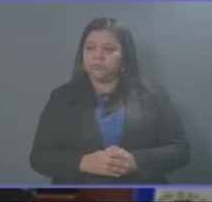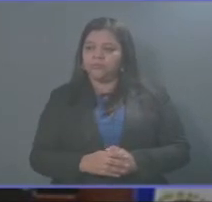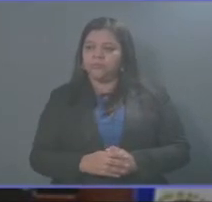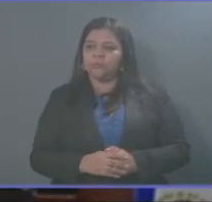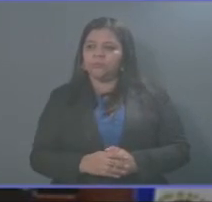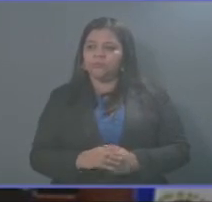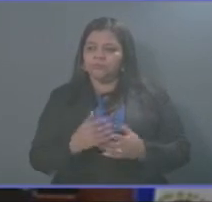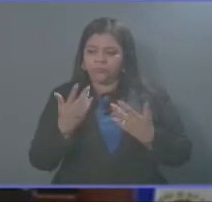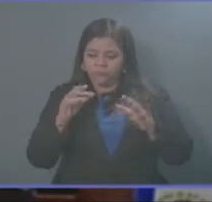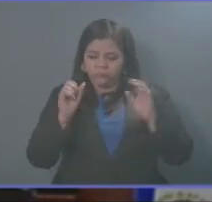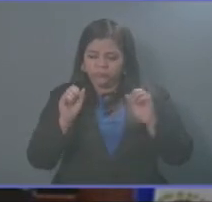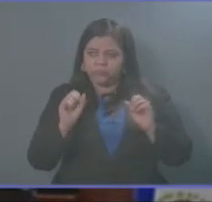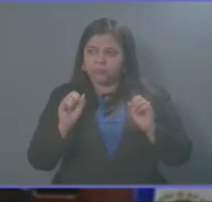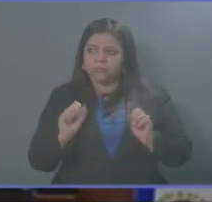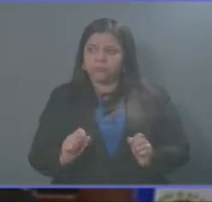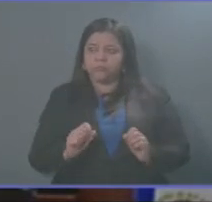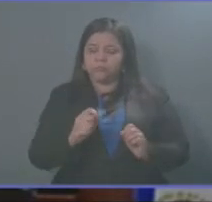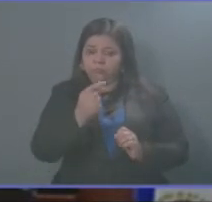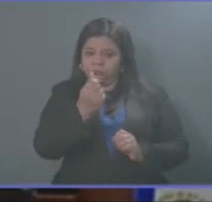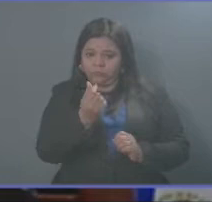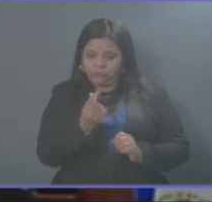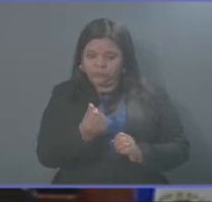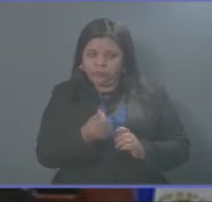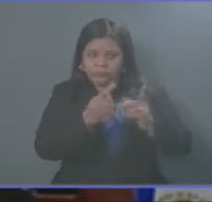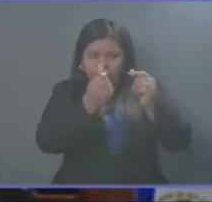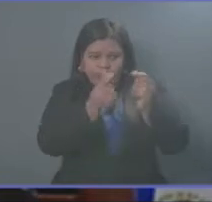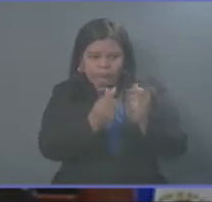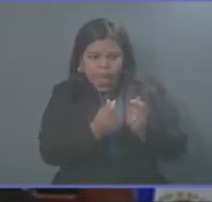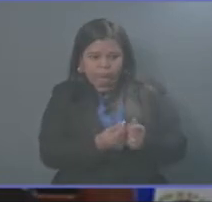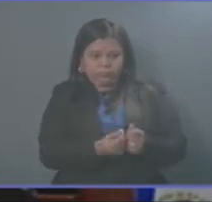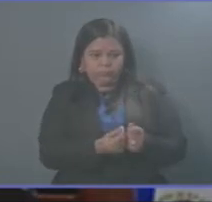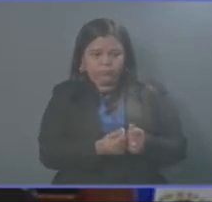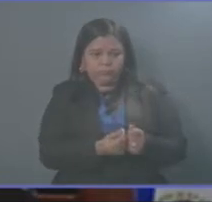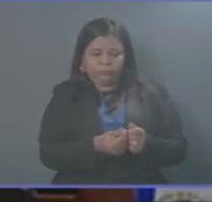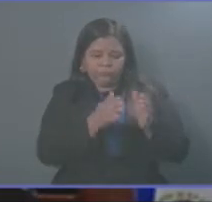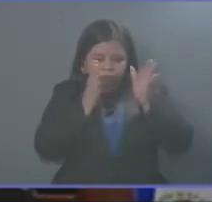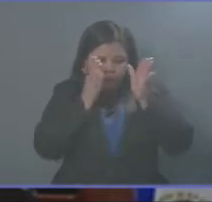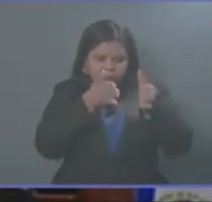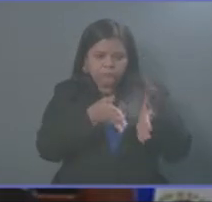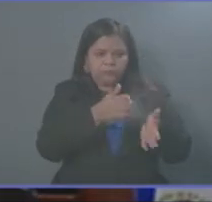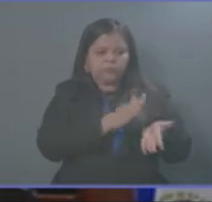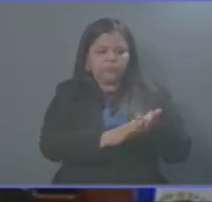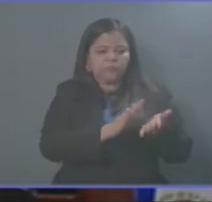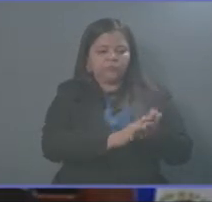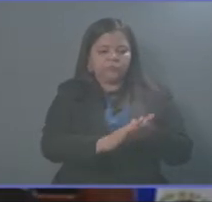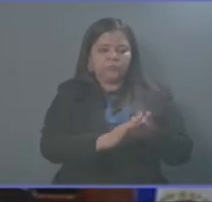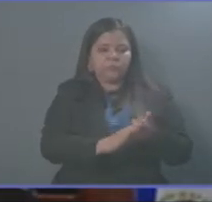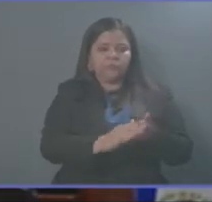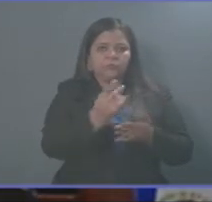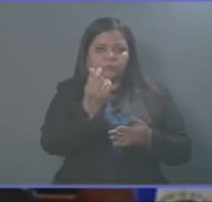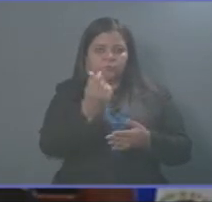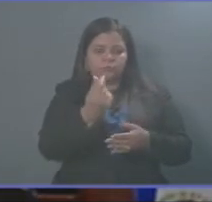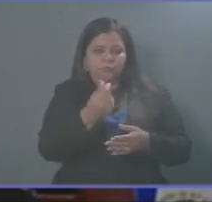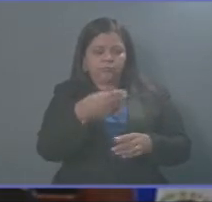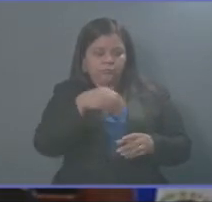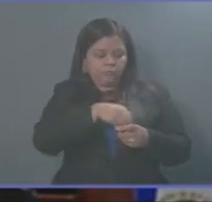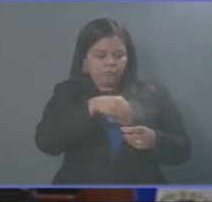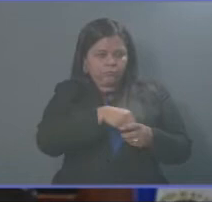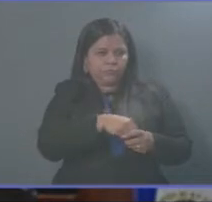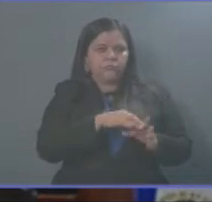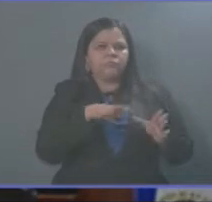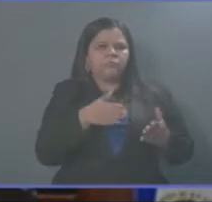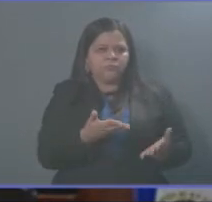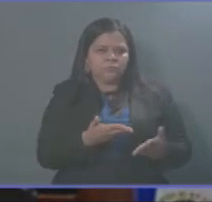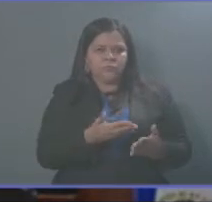a tomar fondos del presupuesto destinado al pago del fideicomiso de obligaciones